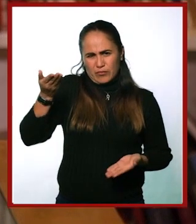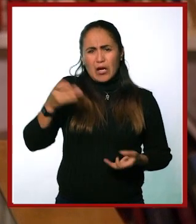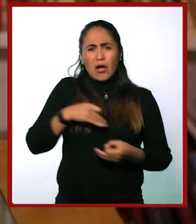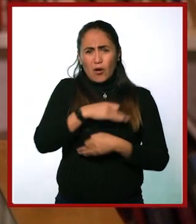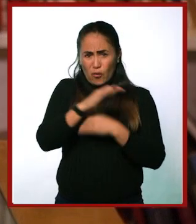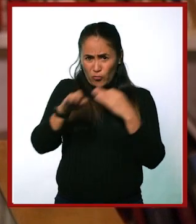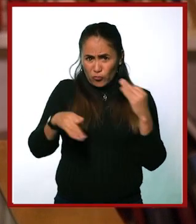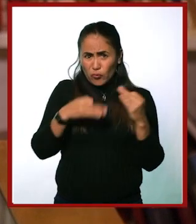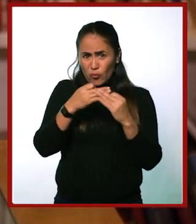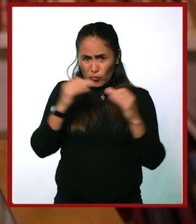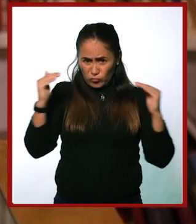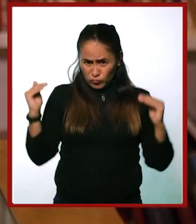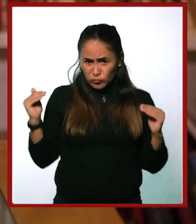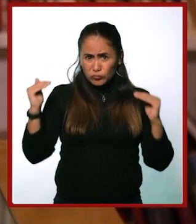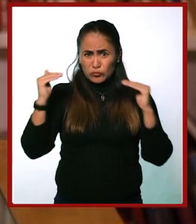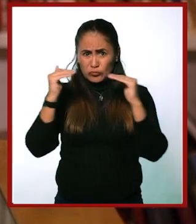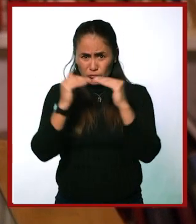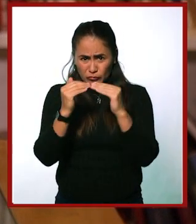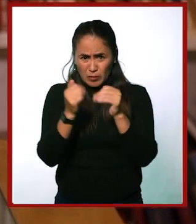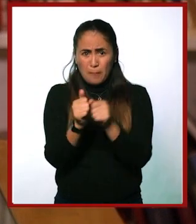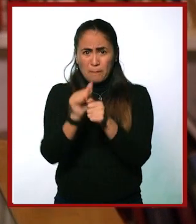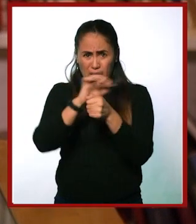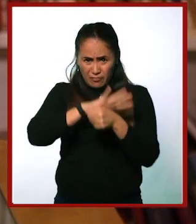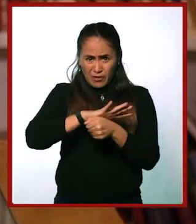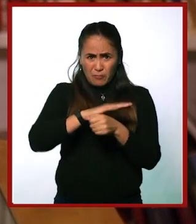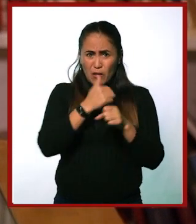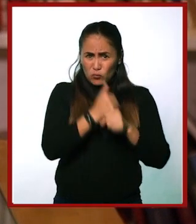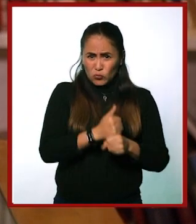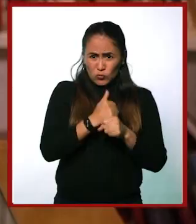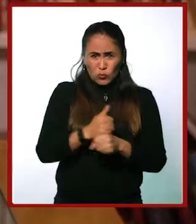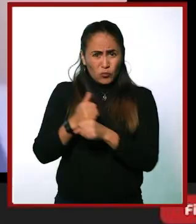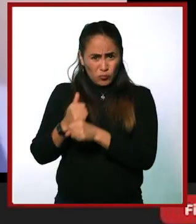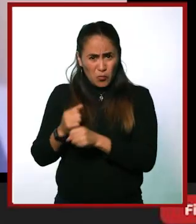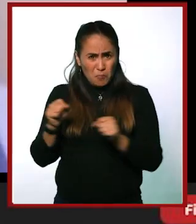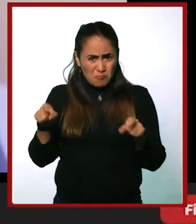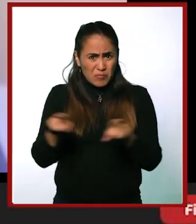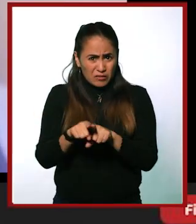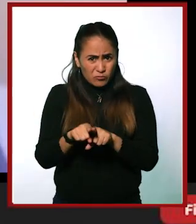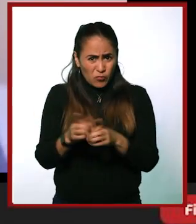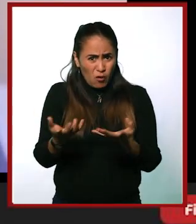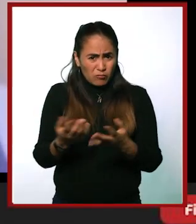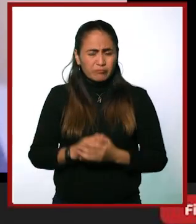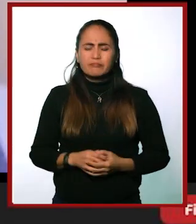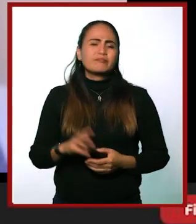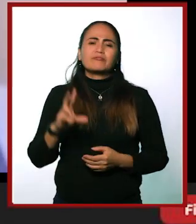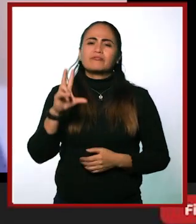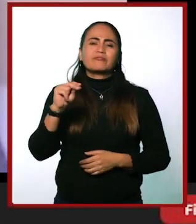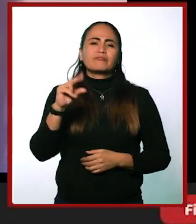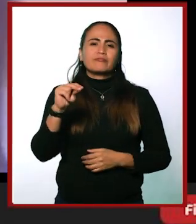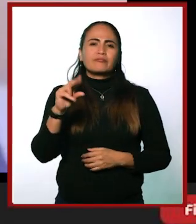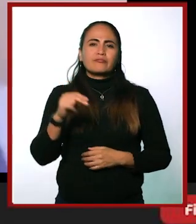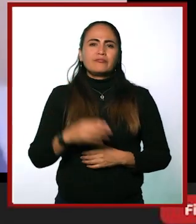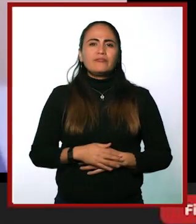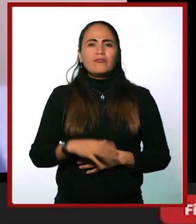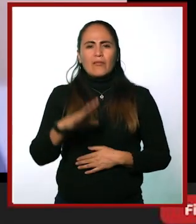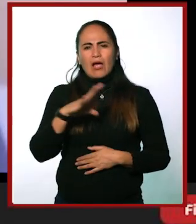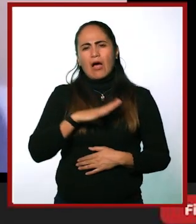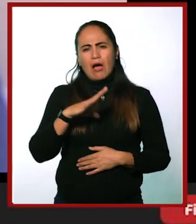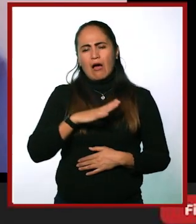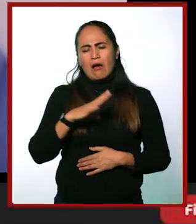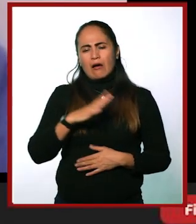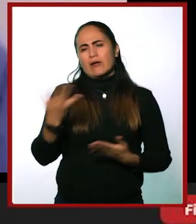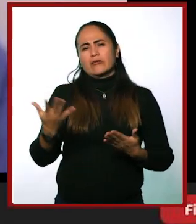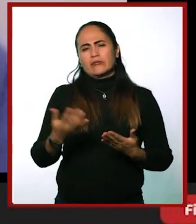que a todos nos ha afectado de la misma manera la pandemia? No, por supuesto que no. Mira, hay muchos